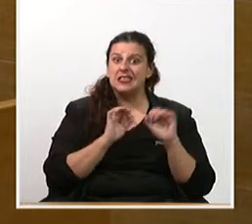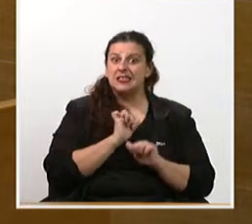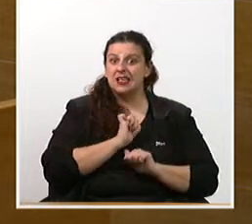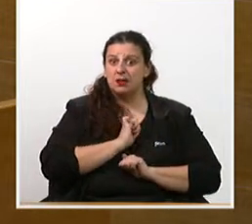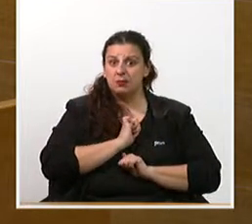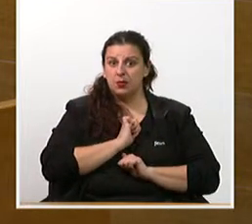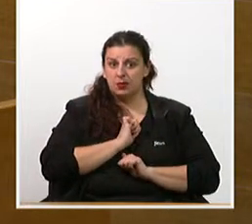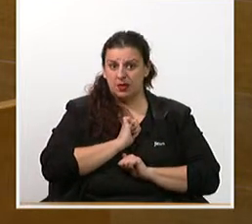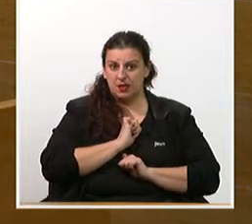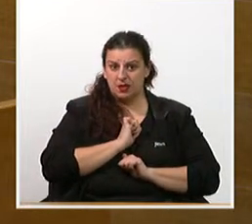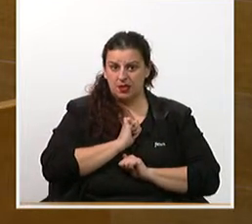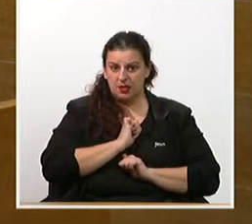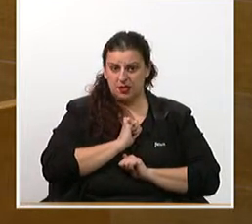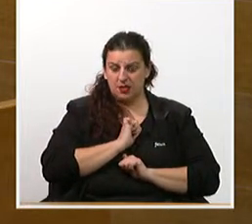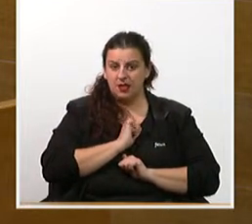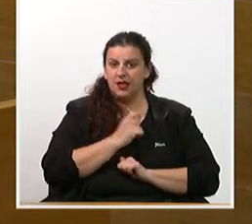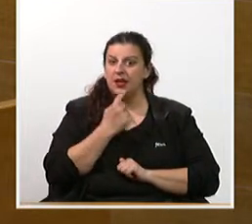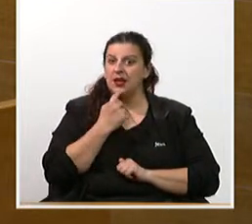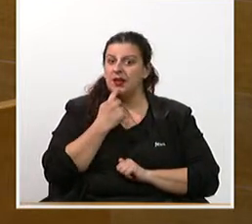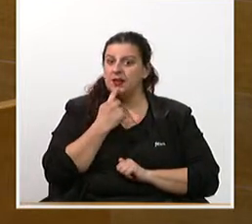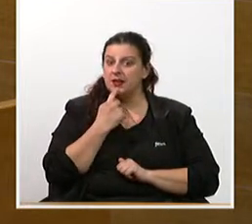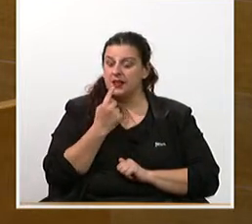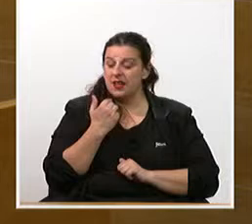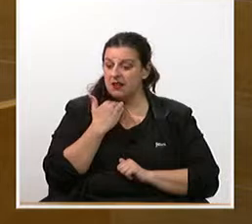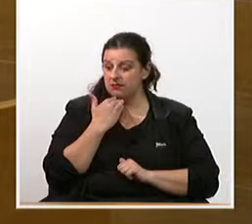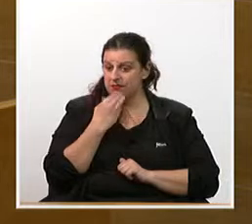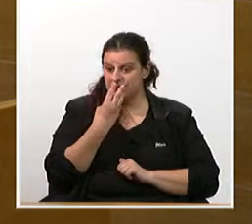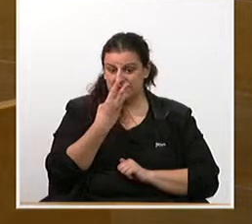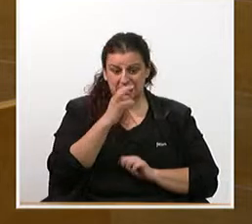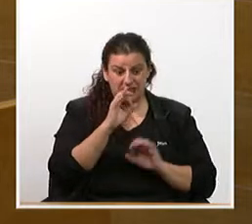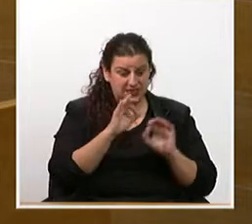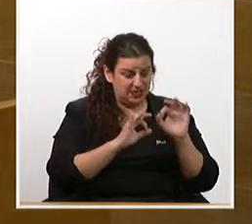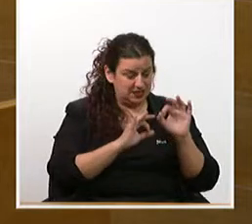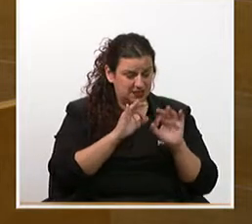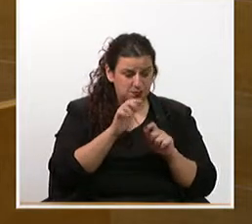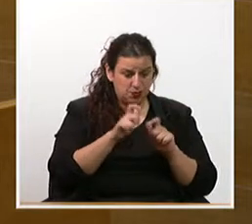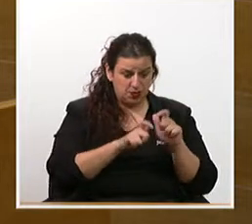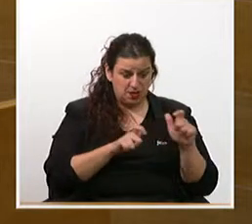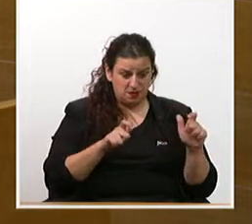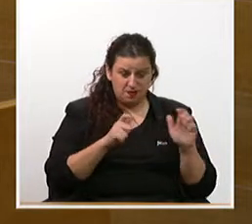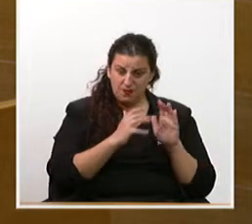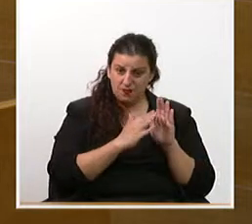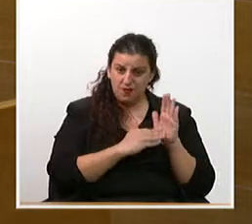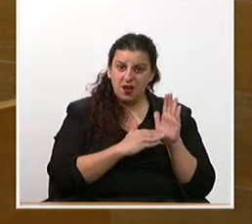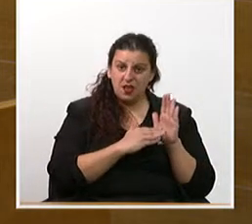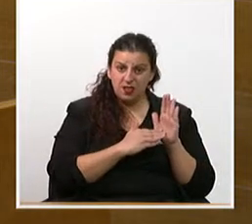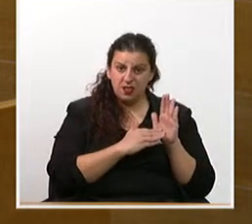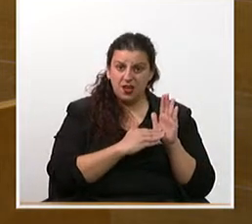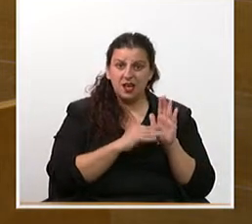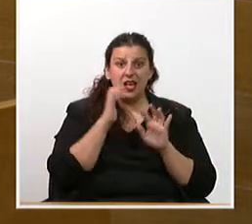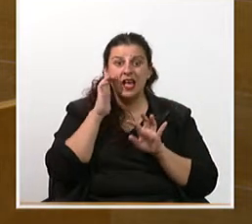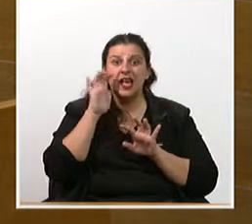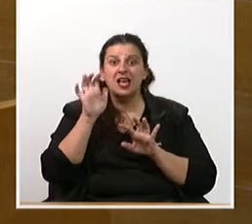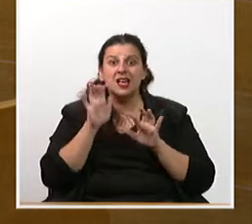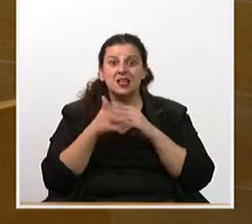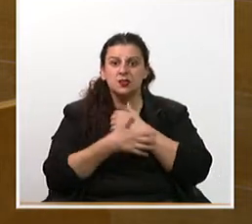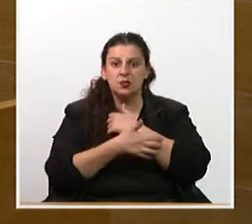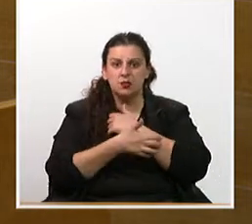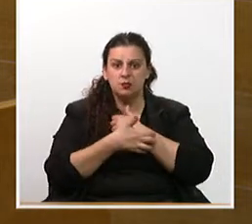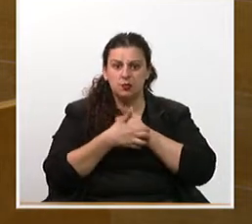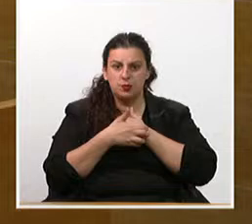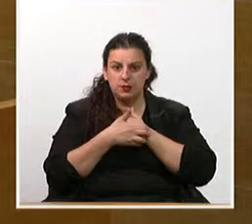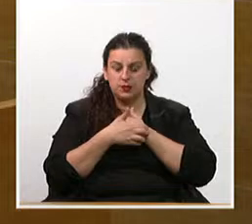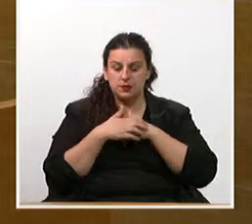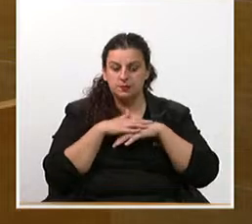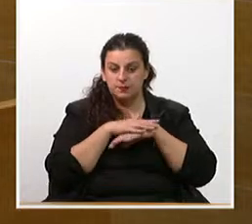arope Y decía que casi el 30% de la población valenciana estaba en riesgo de pobreza con su